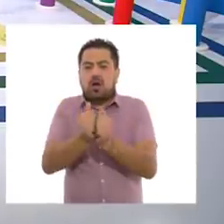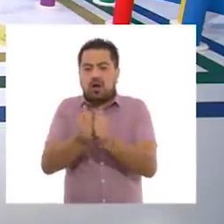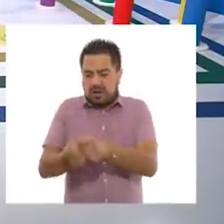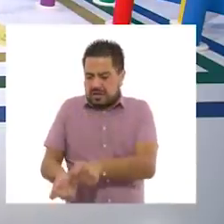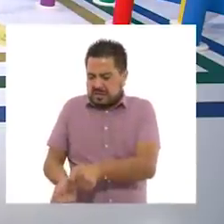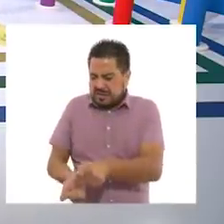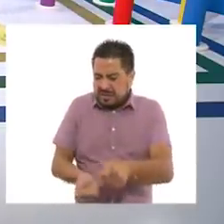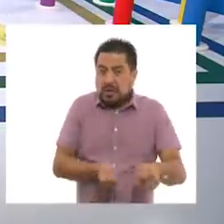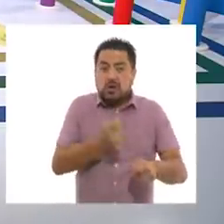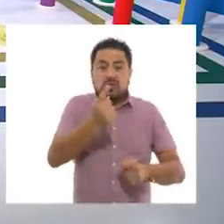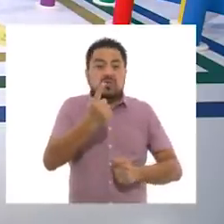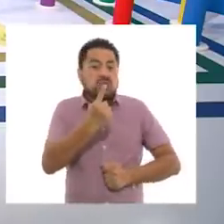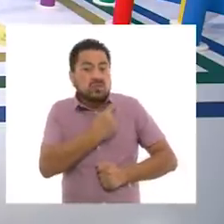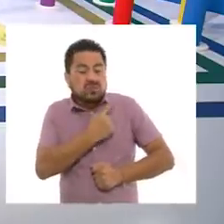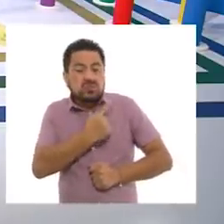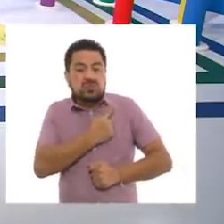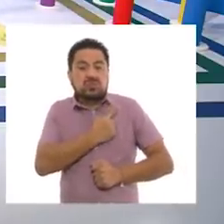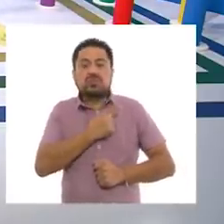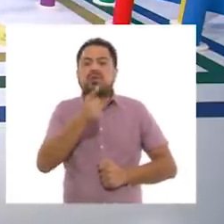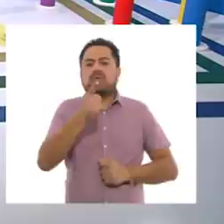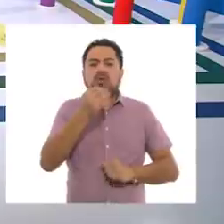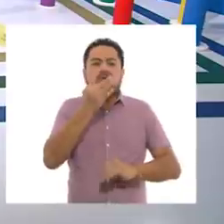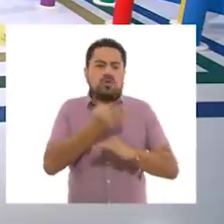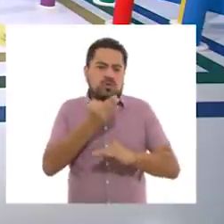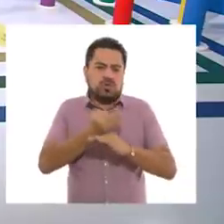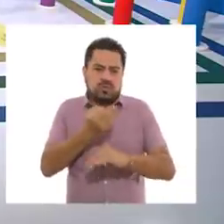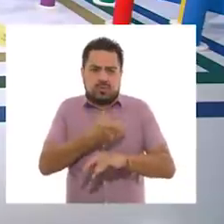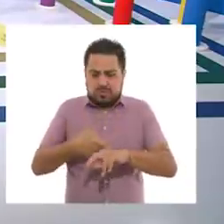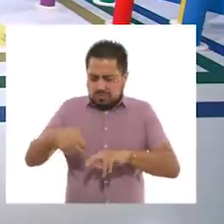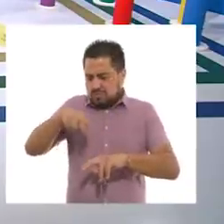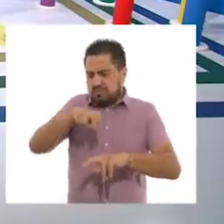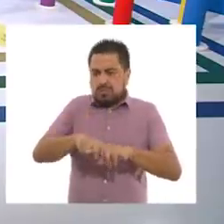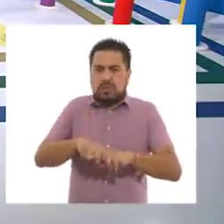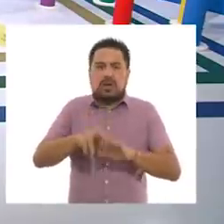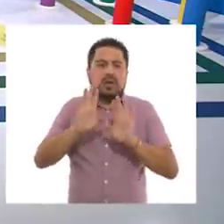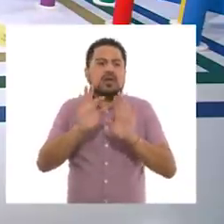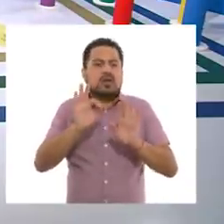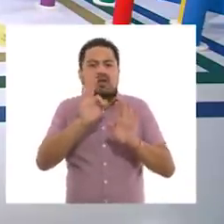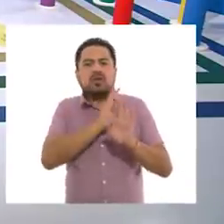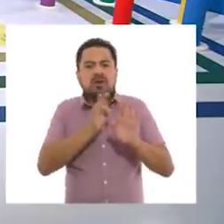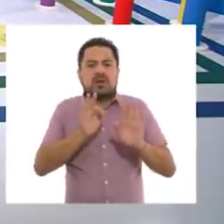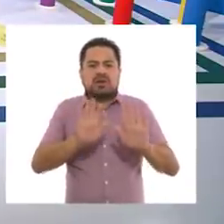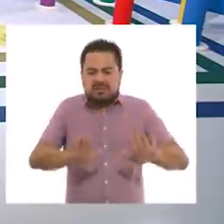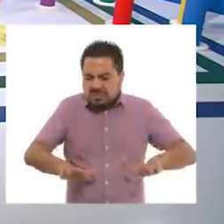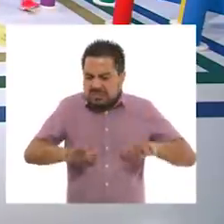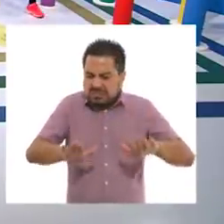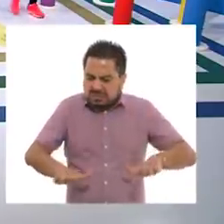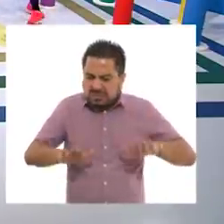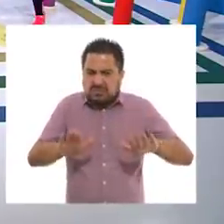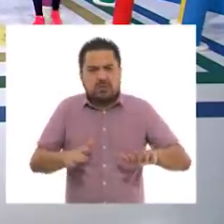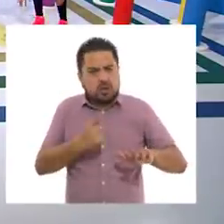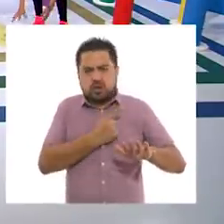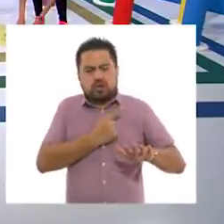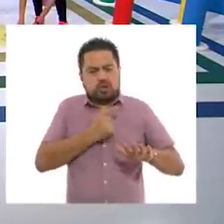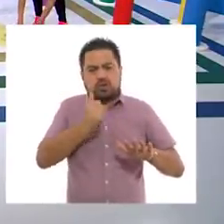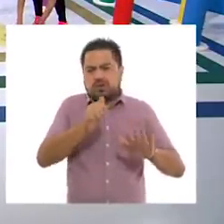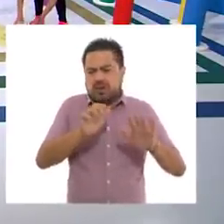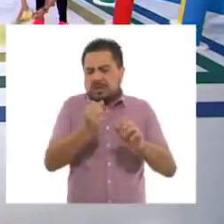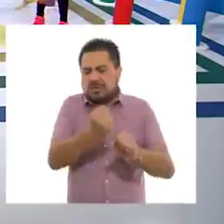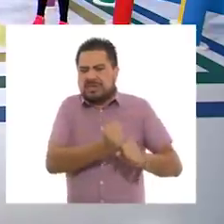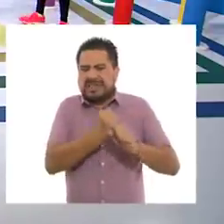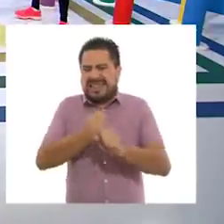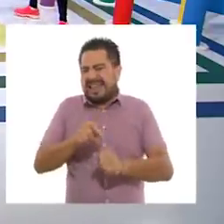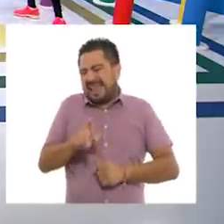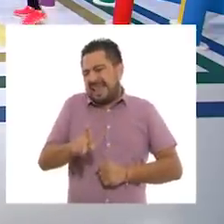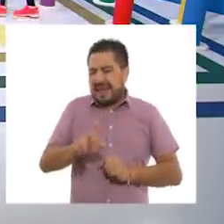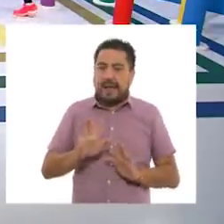Si estás tú solo, te vas a sentar tú y vas a tratar de desplazarte a manera de remos. Pero